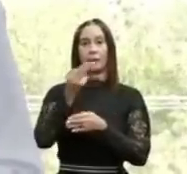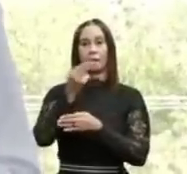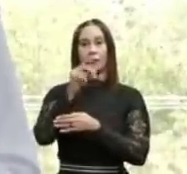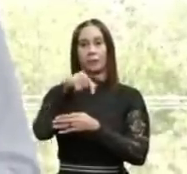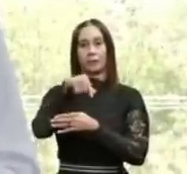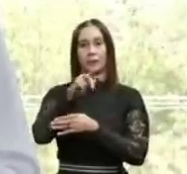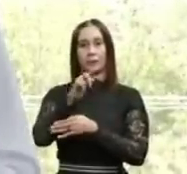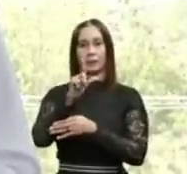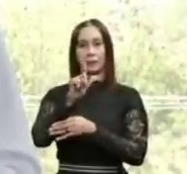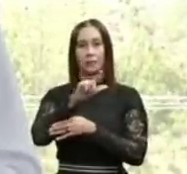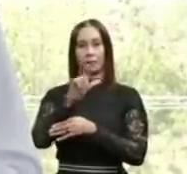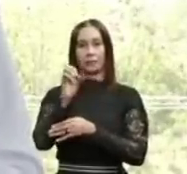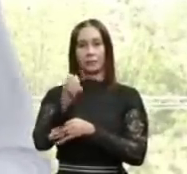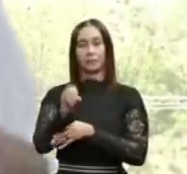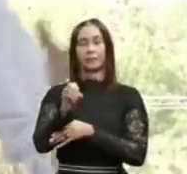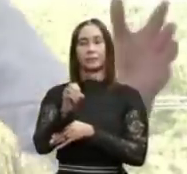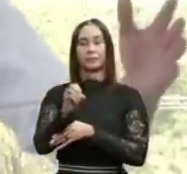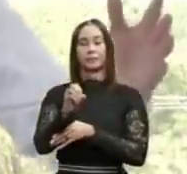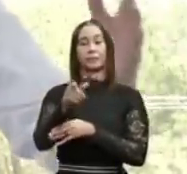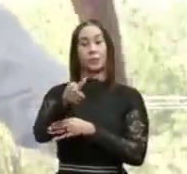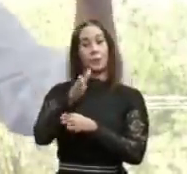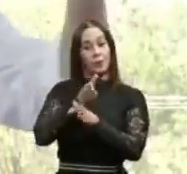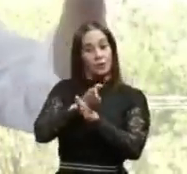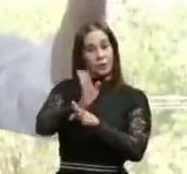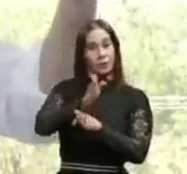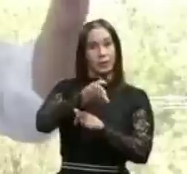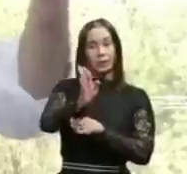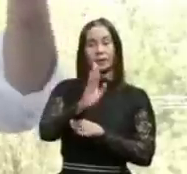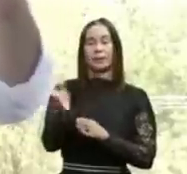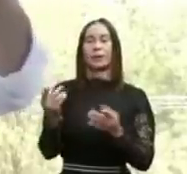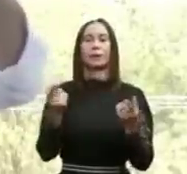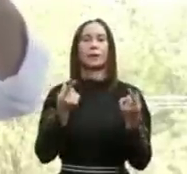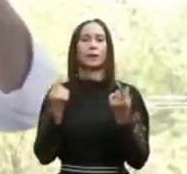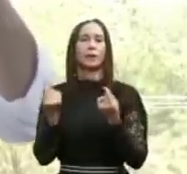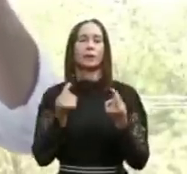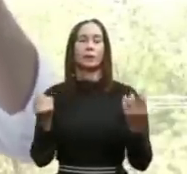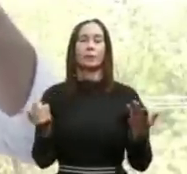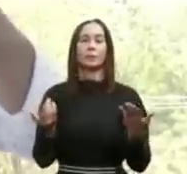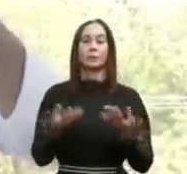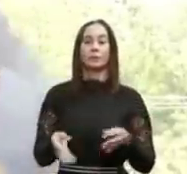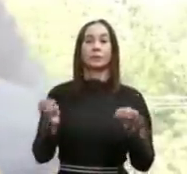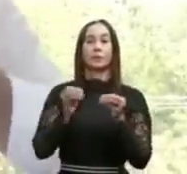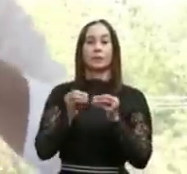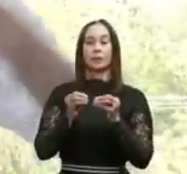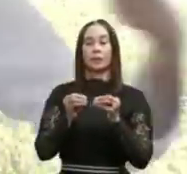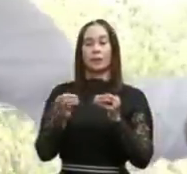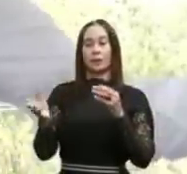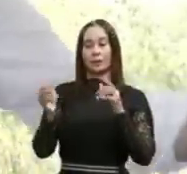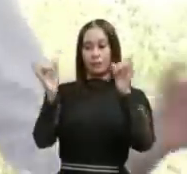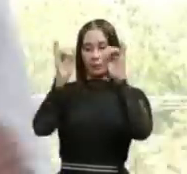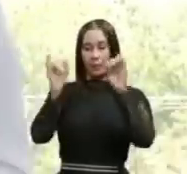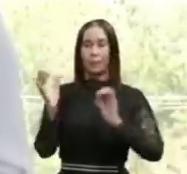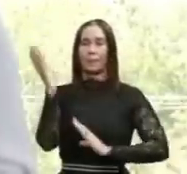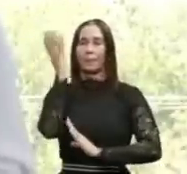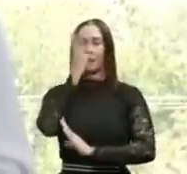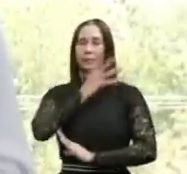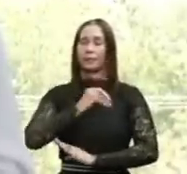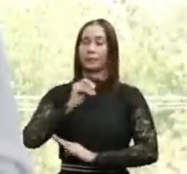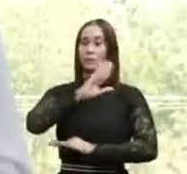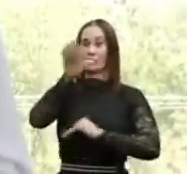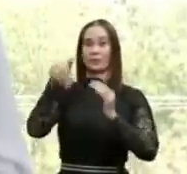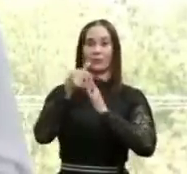Barahona-Enriquillo, una carretera donde vamos a hacer quizás la carretera panorámica más bella del